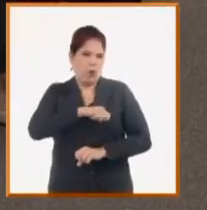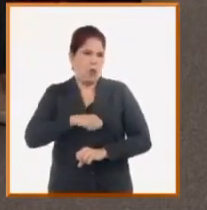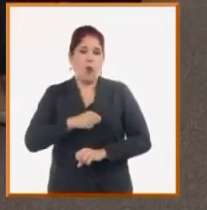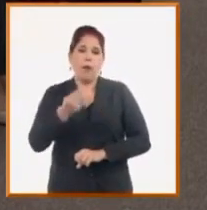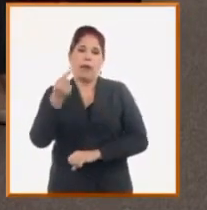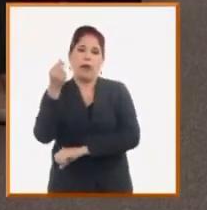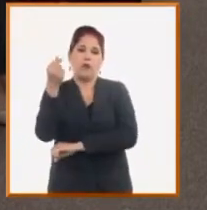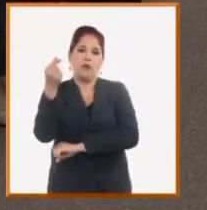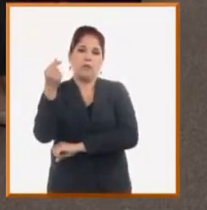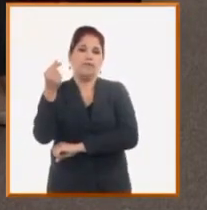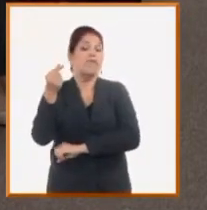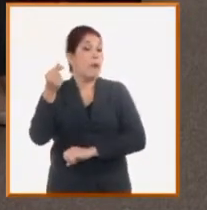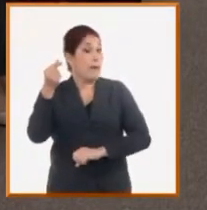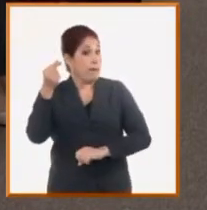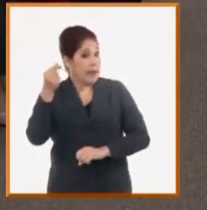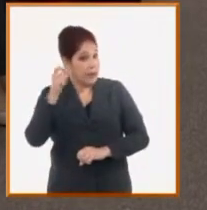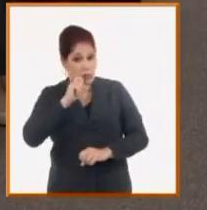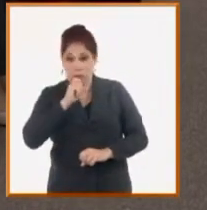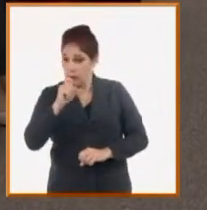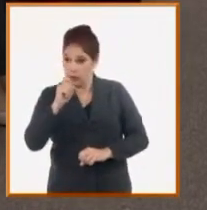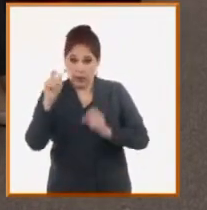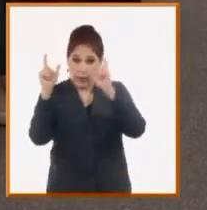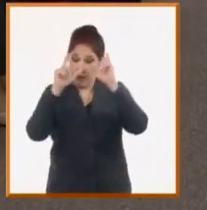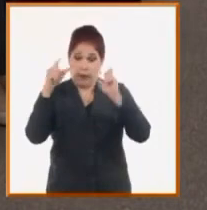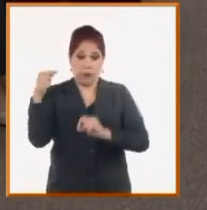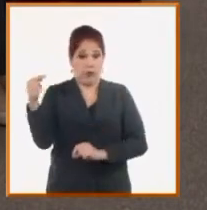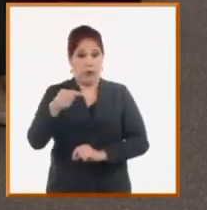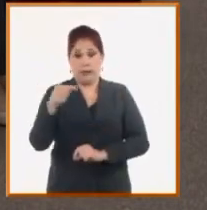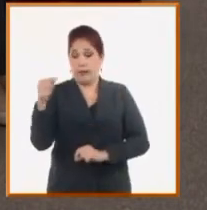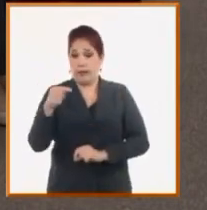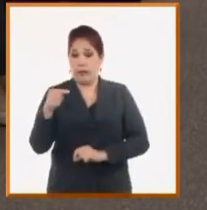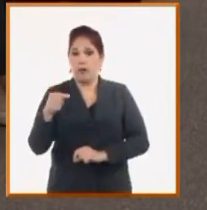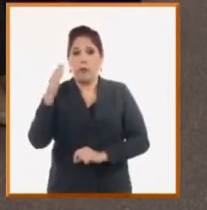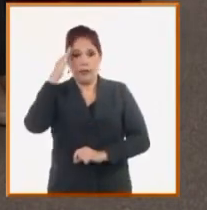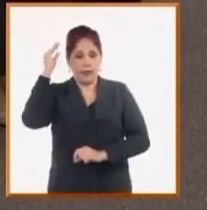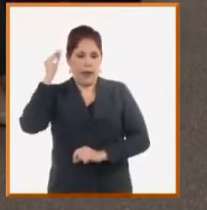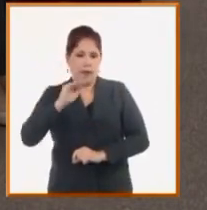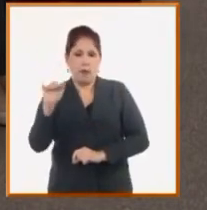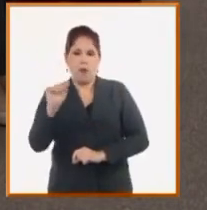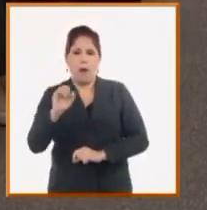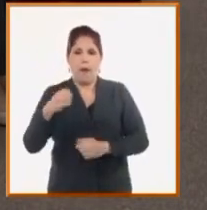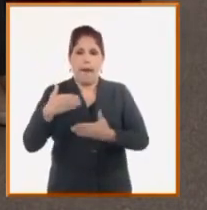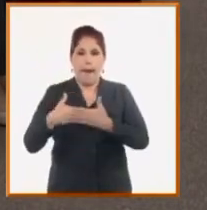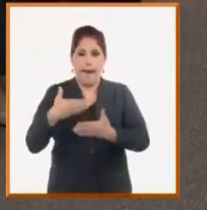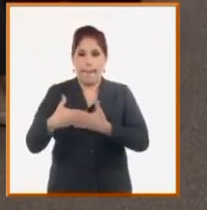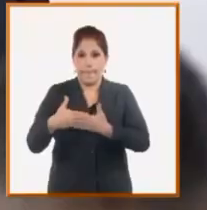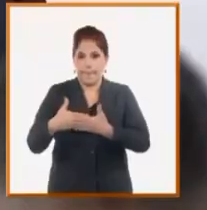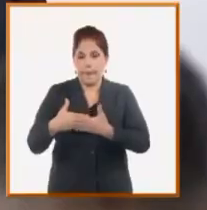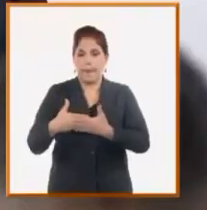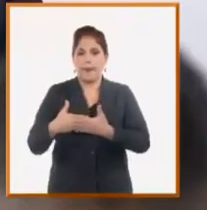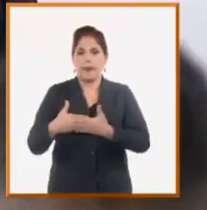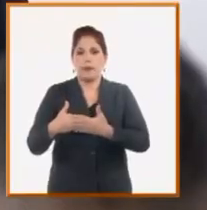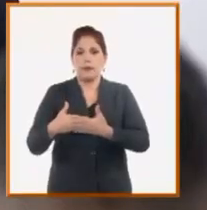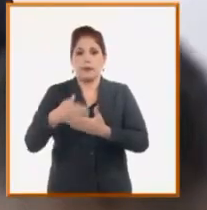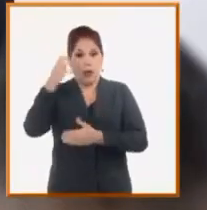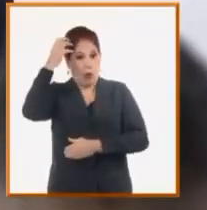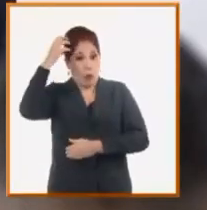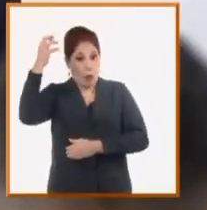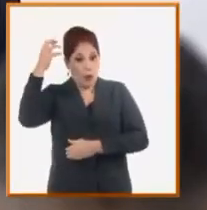precio. El tema precio y su impacto. Hay que reconocer que la empresa, la oferta